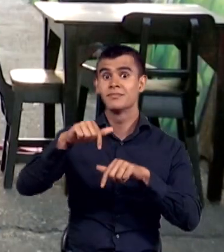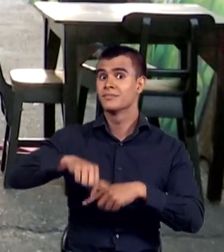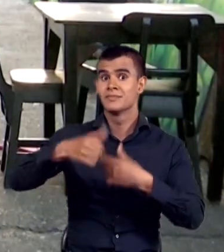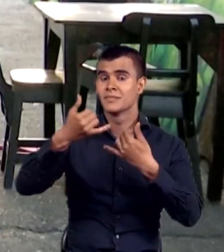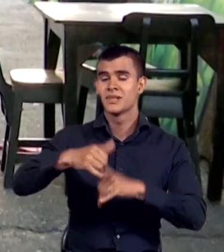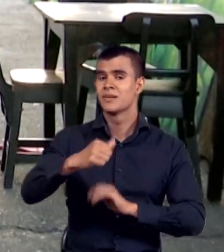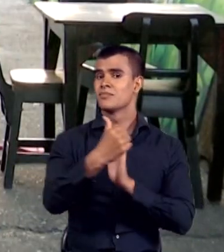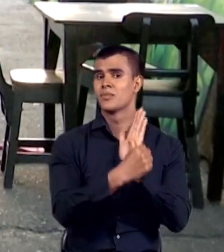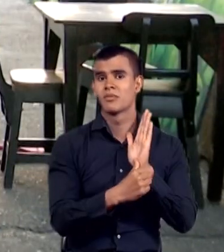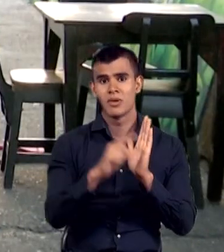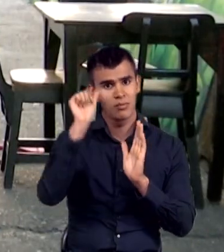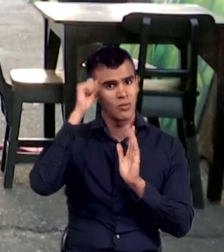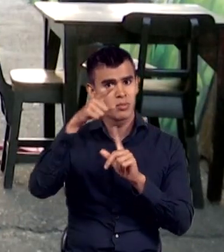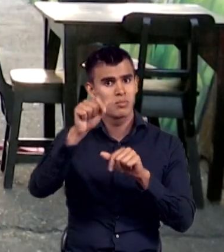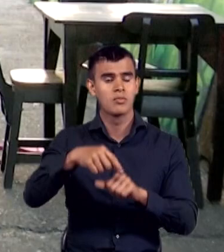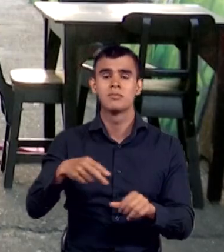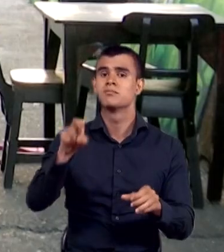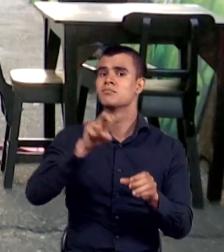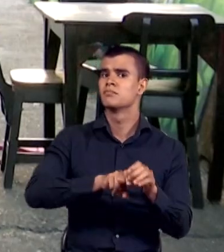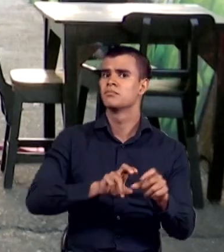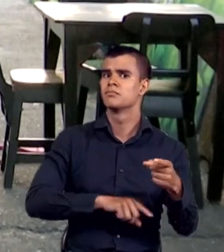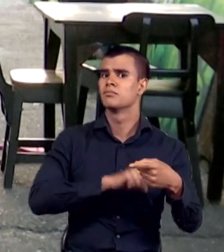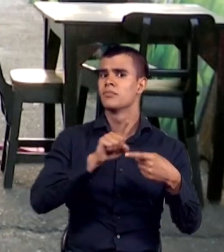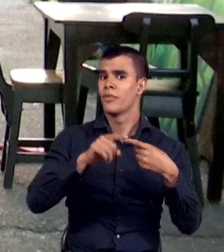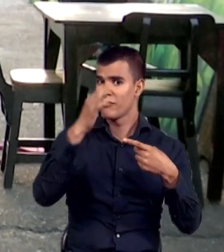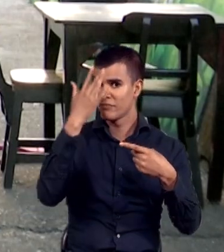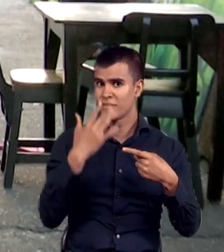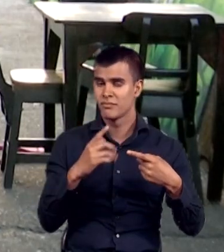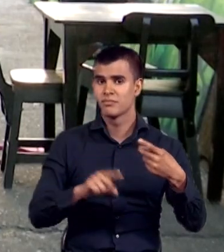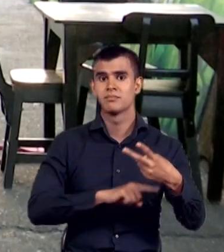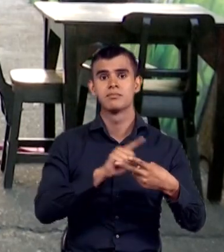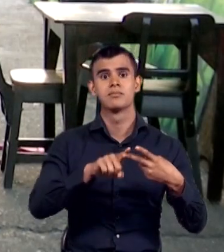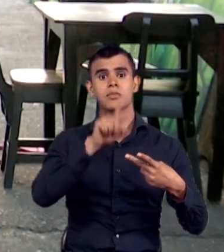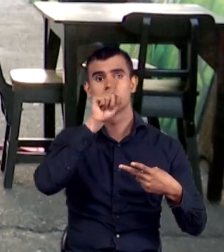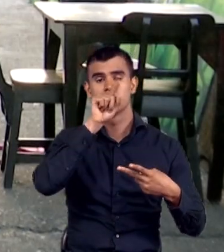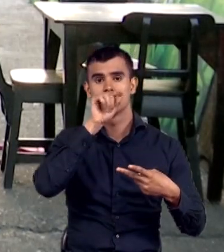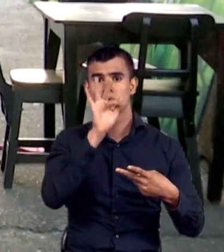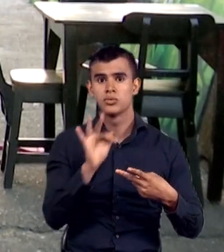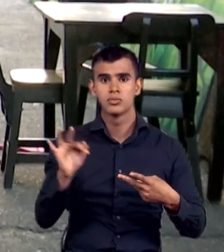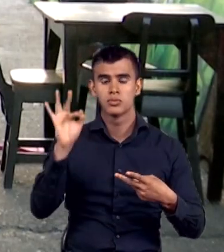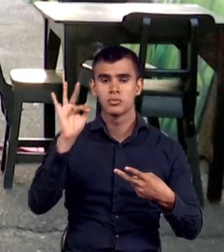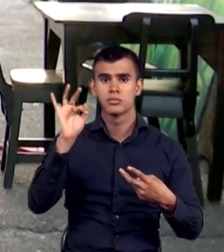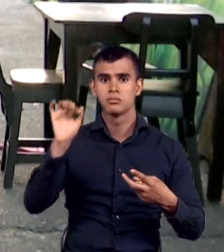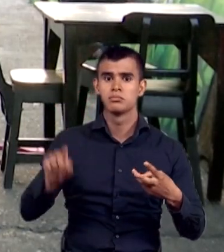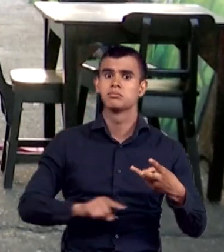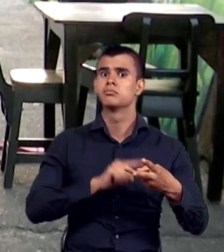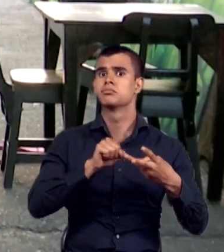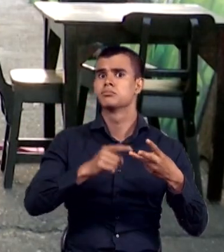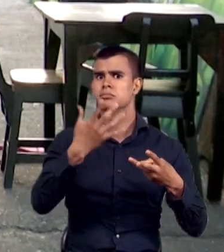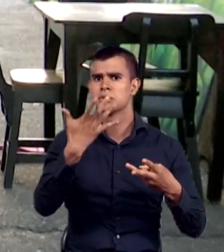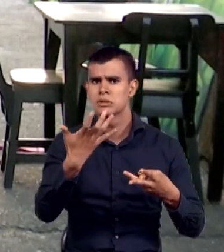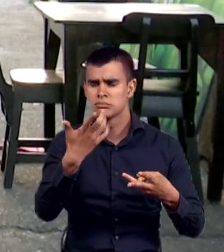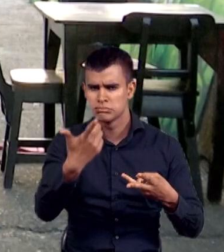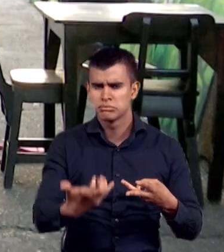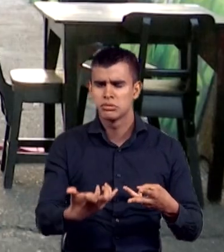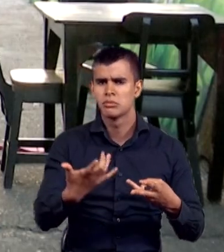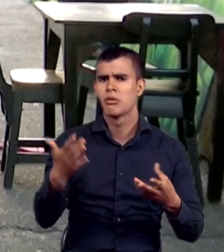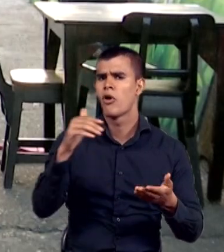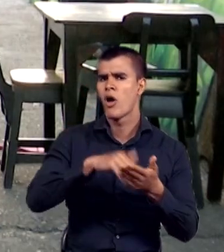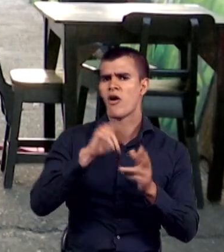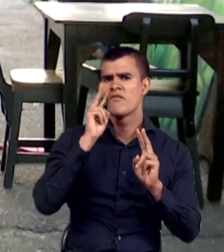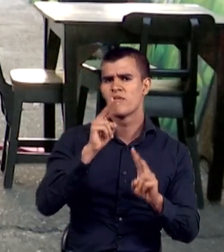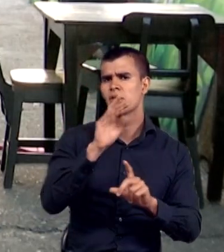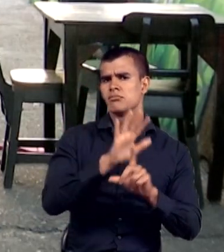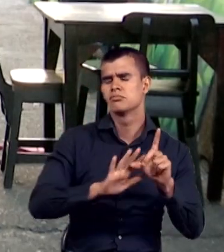Hasta aquí nuestro capítulo de hoy. Recuerden seguirnos en redes sociales. Estamos en Facebook como Cali Hoy Crónicas y en Twitter como @CaliHoy1. También pueden